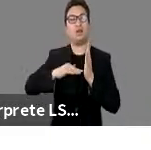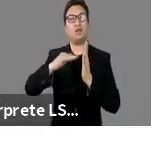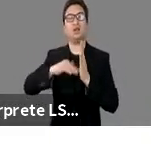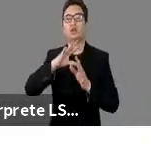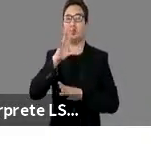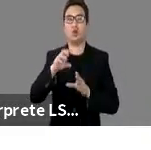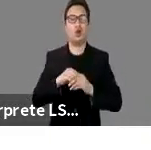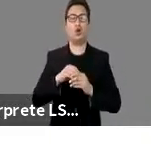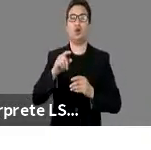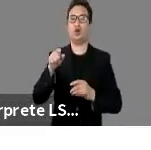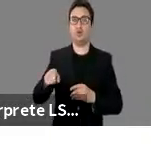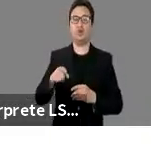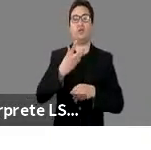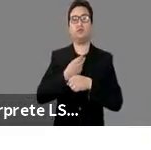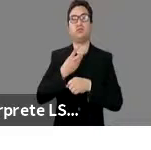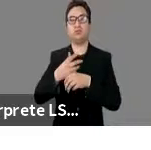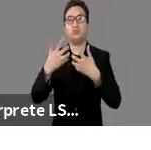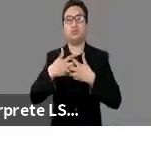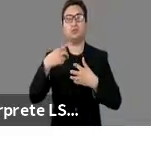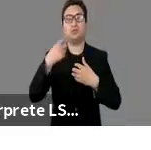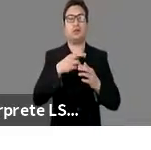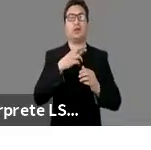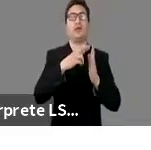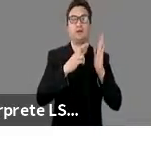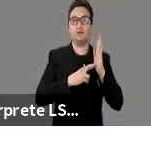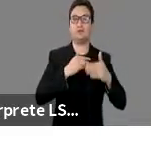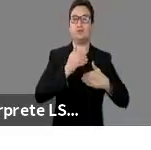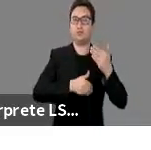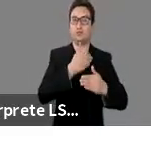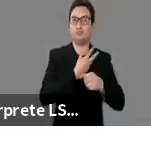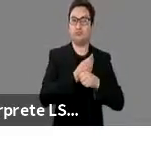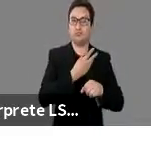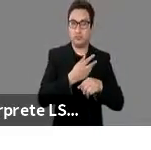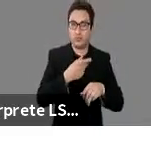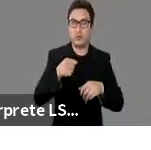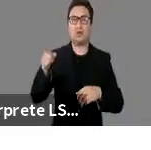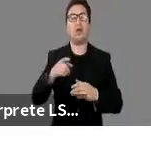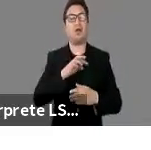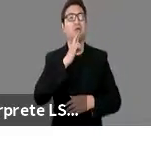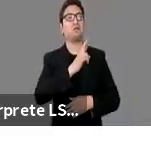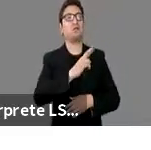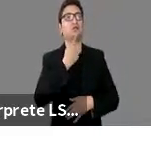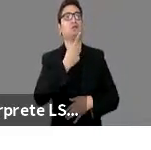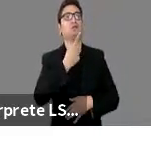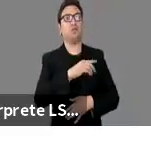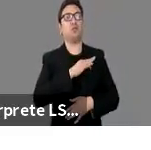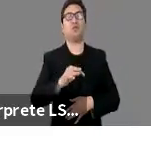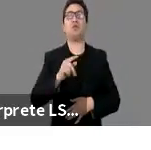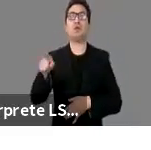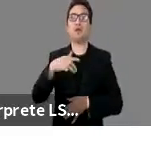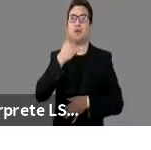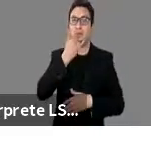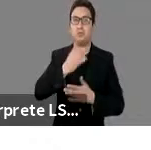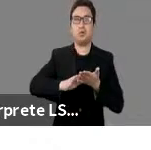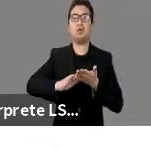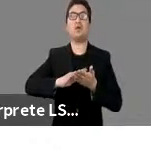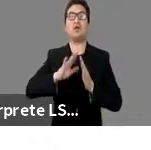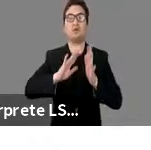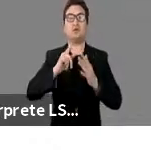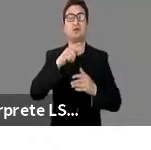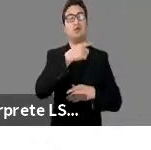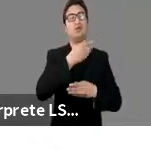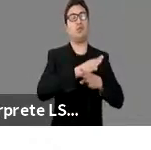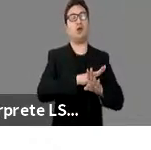ese ajuste a las reglas del procedimiento y por lo tanto contestó la demanda, se le absolvió y se le condenó a la institución bancaria al